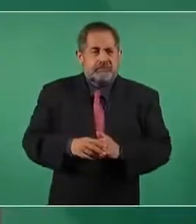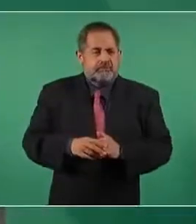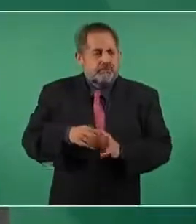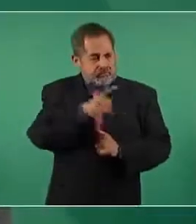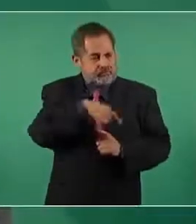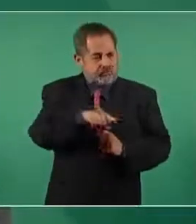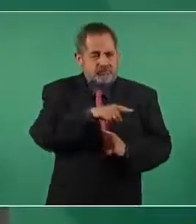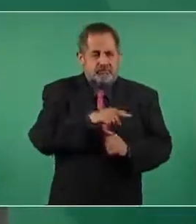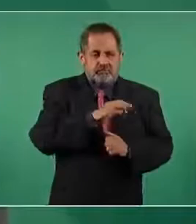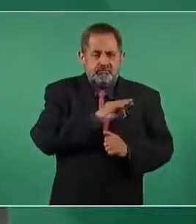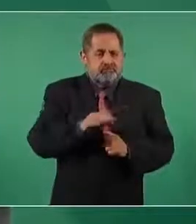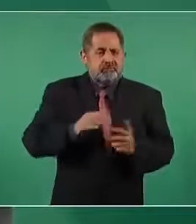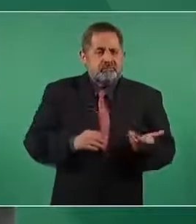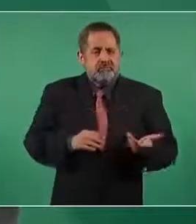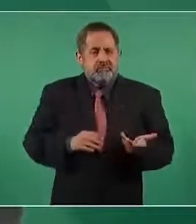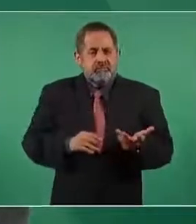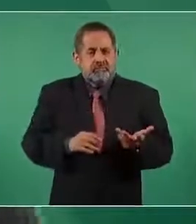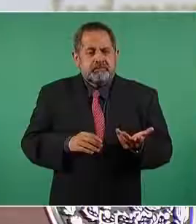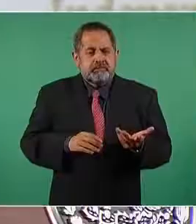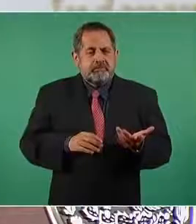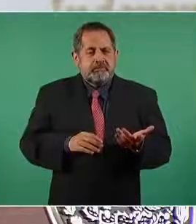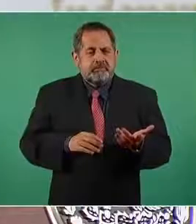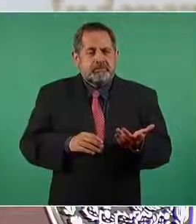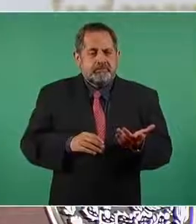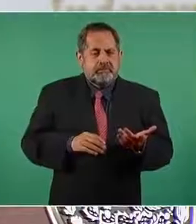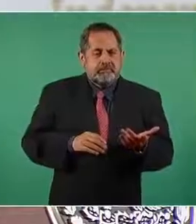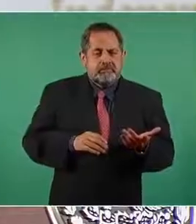pagar una